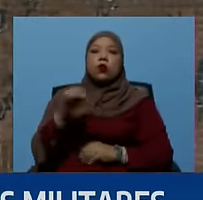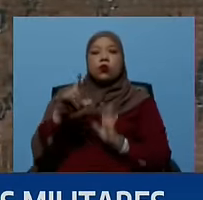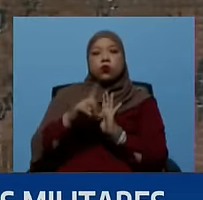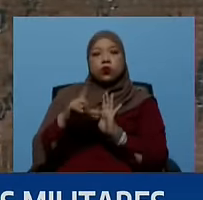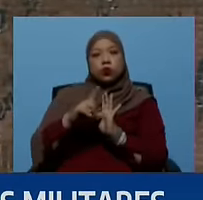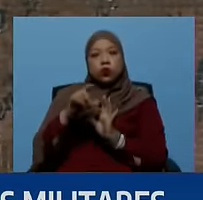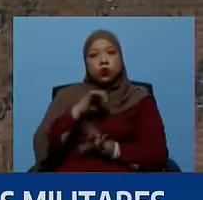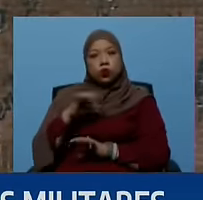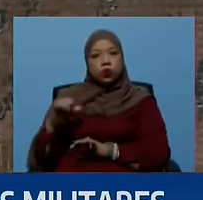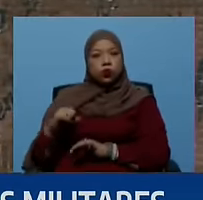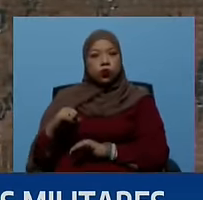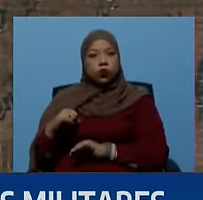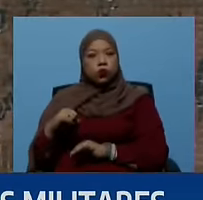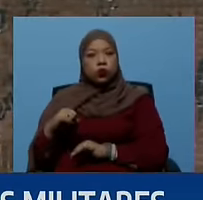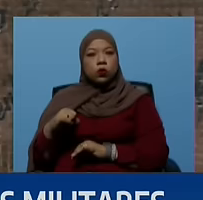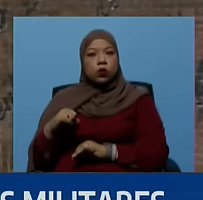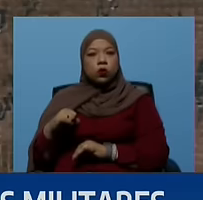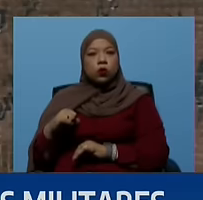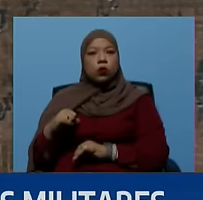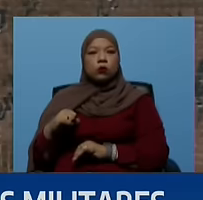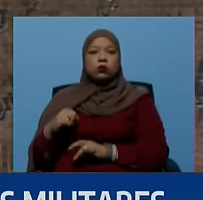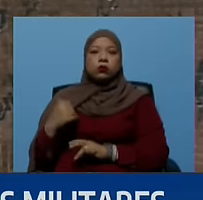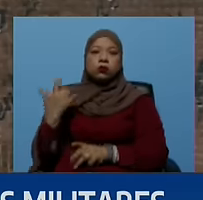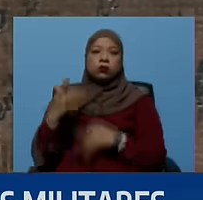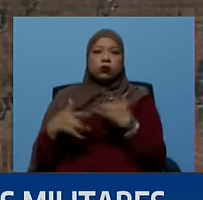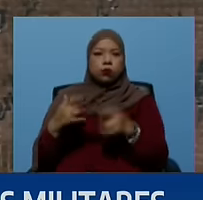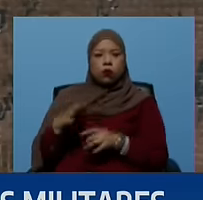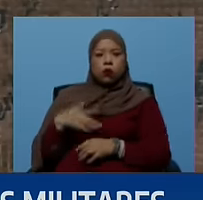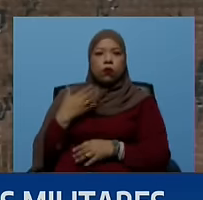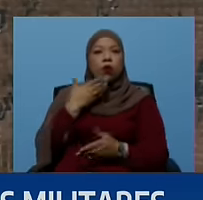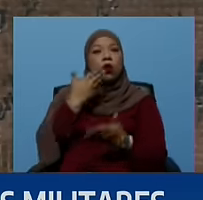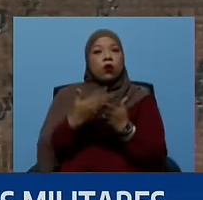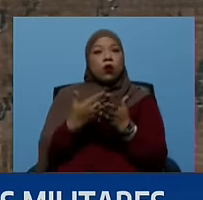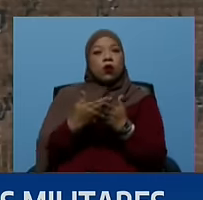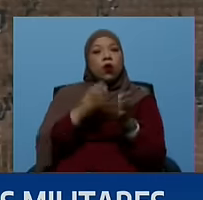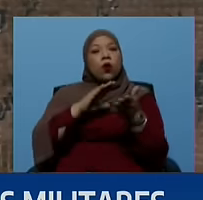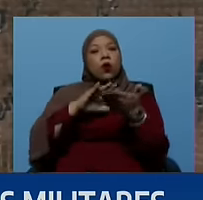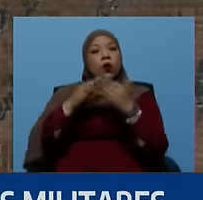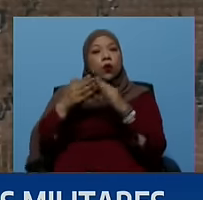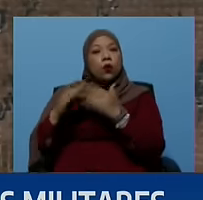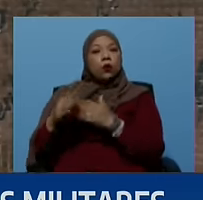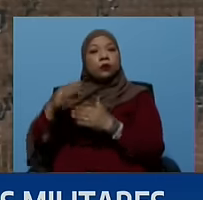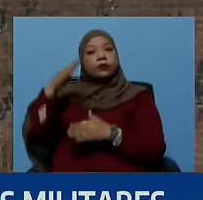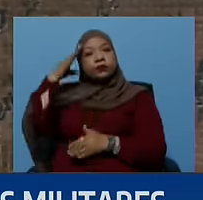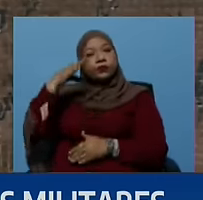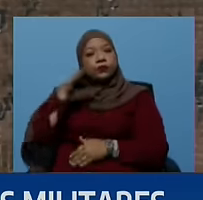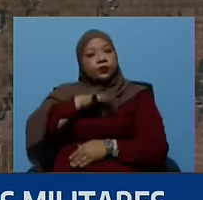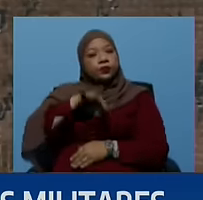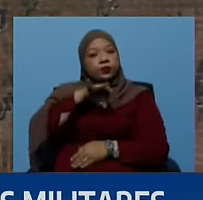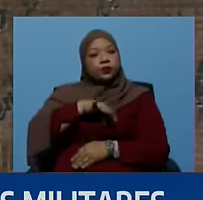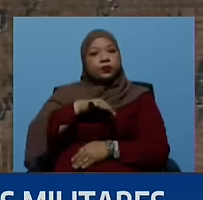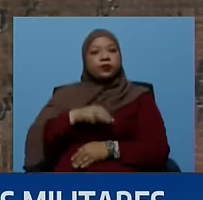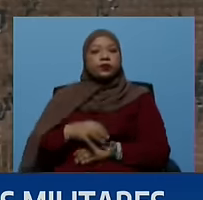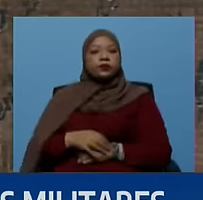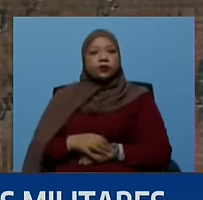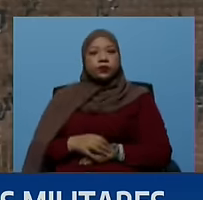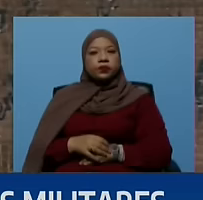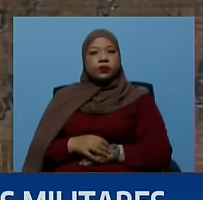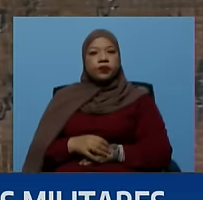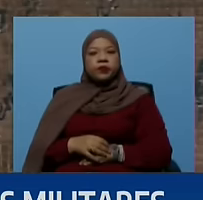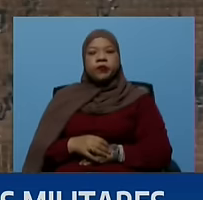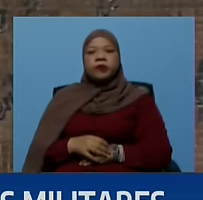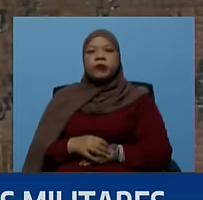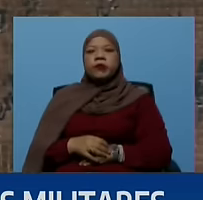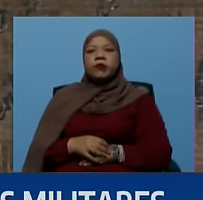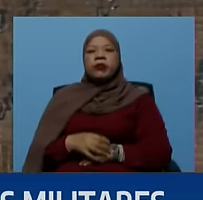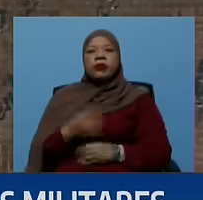eso solo ha sido posible gracias a las brigadas comunitar militares